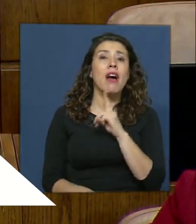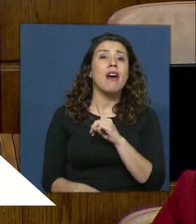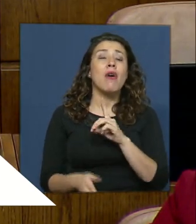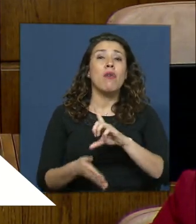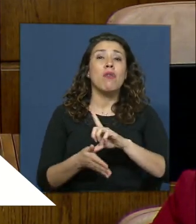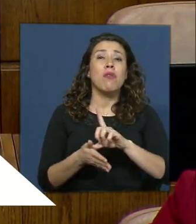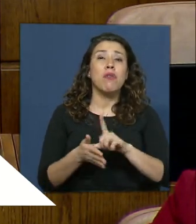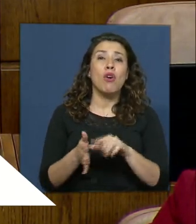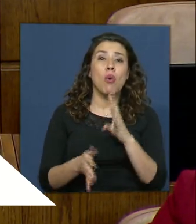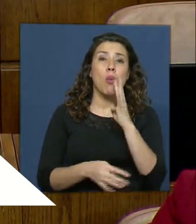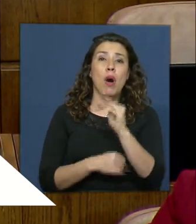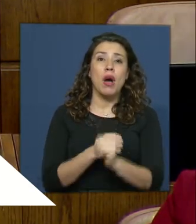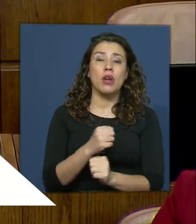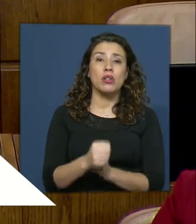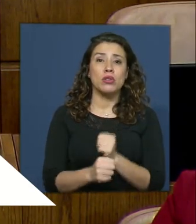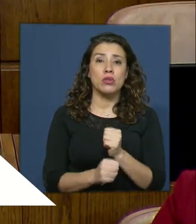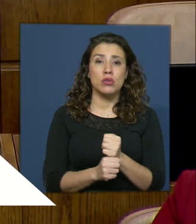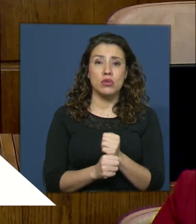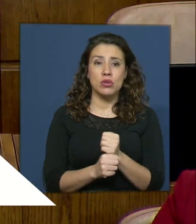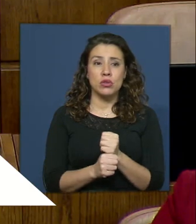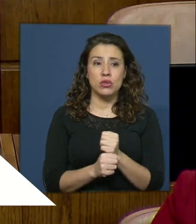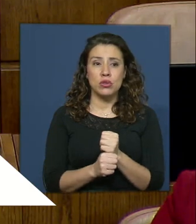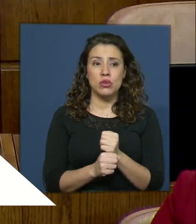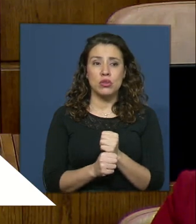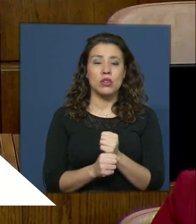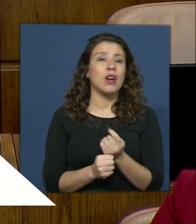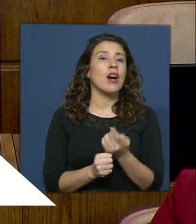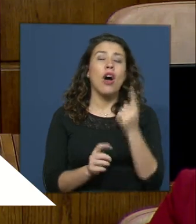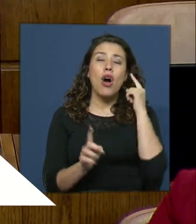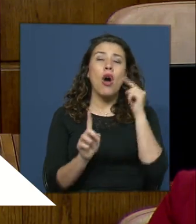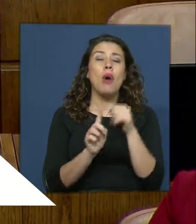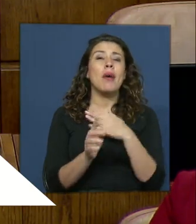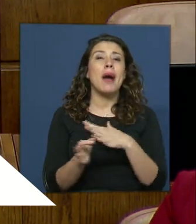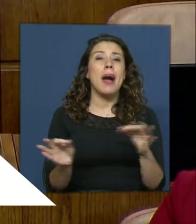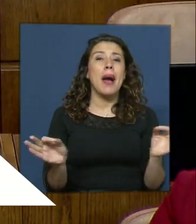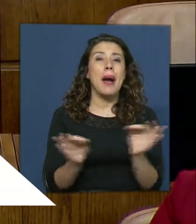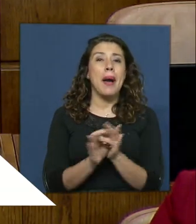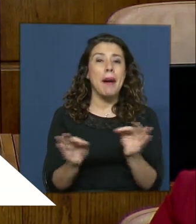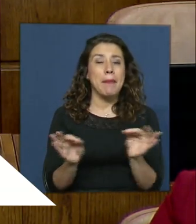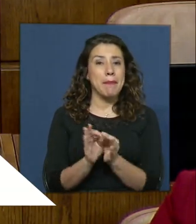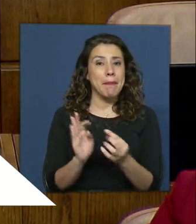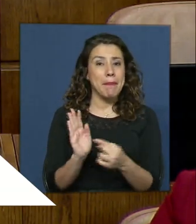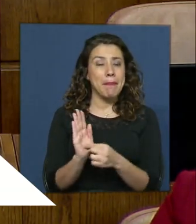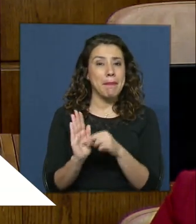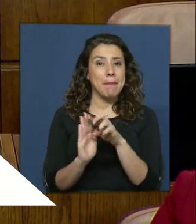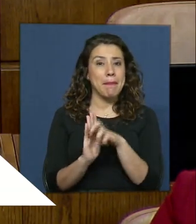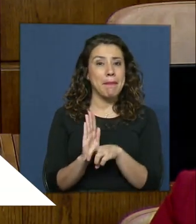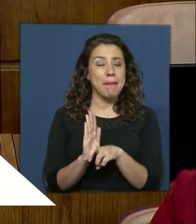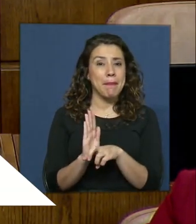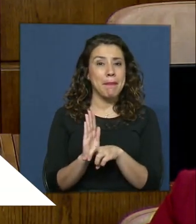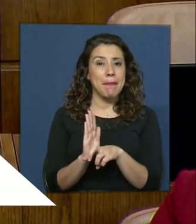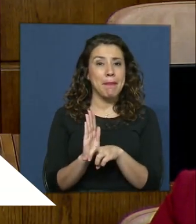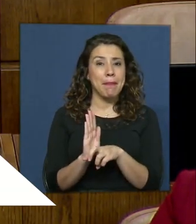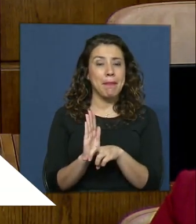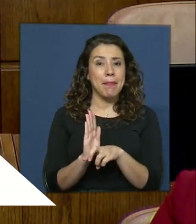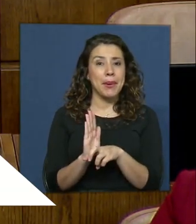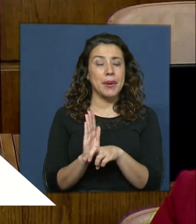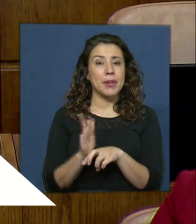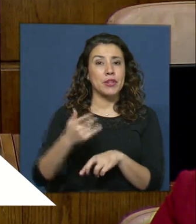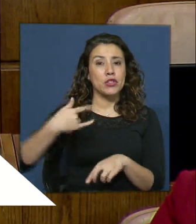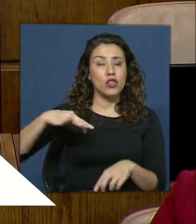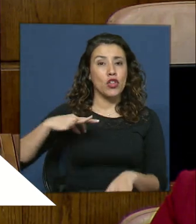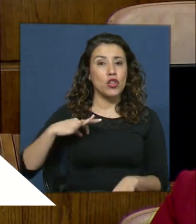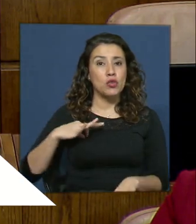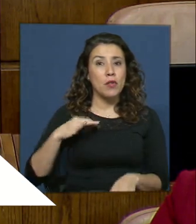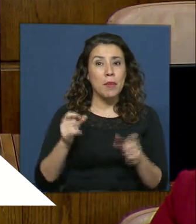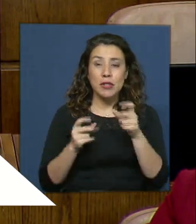4 años. Pero bueno, la idea es explicar qué se trata el proyecto y la idea, digamos, es que la ciudadanía y los